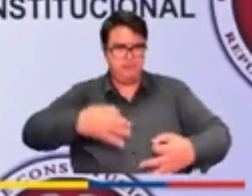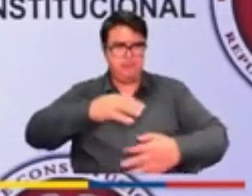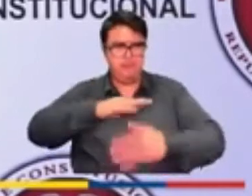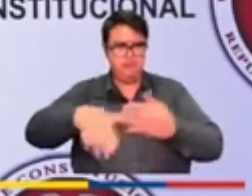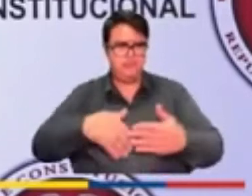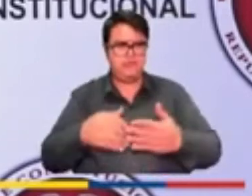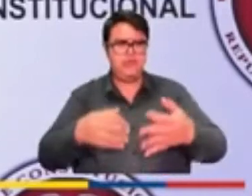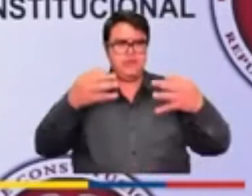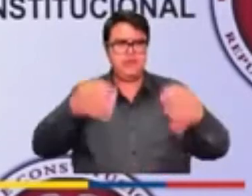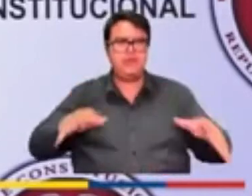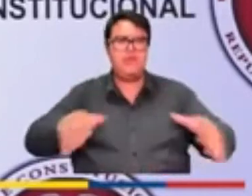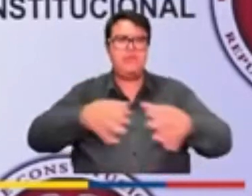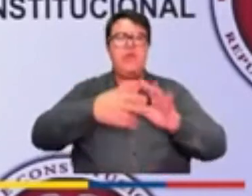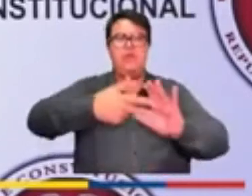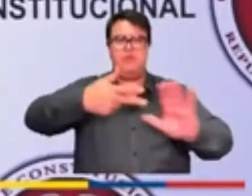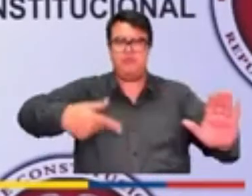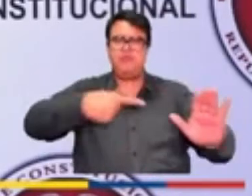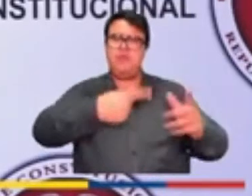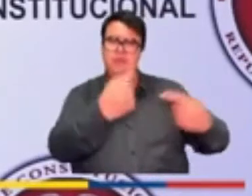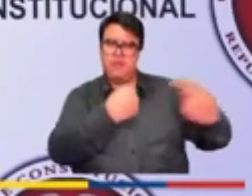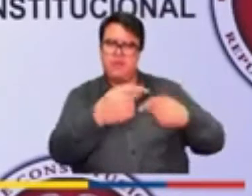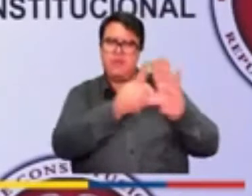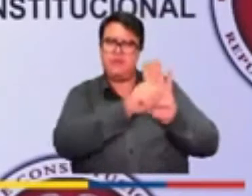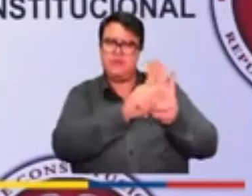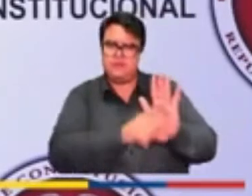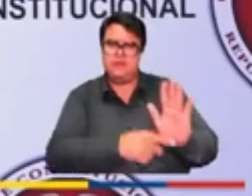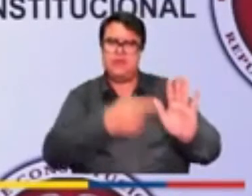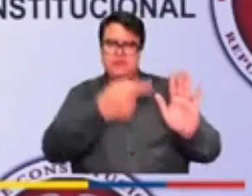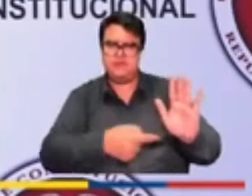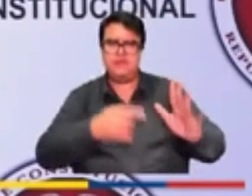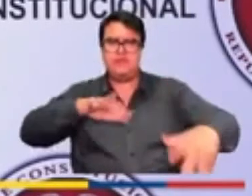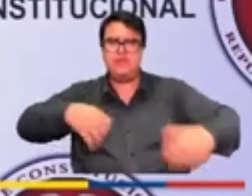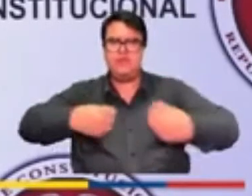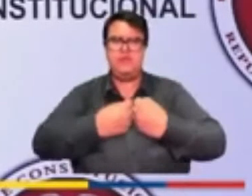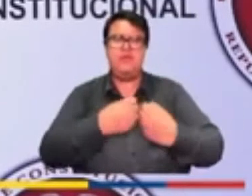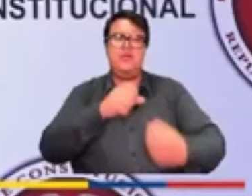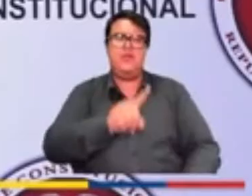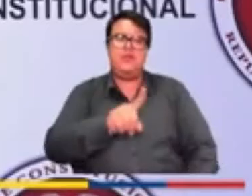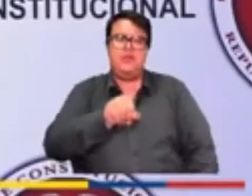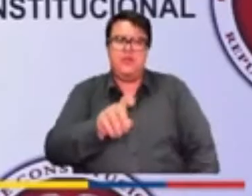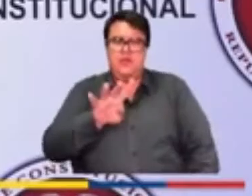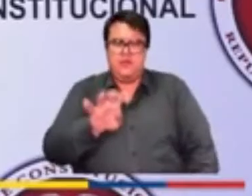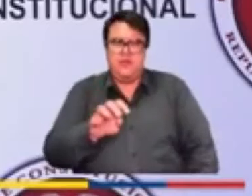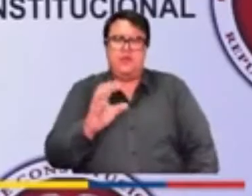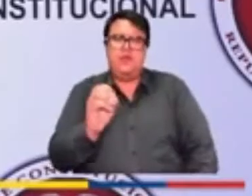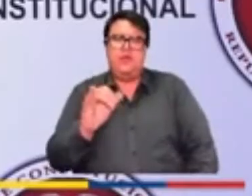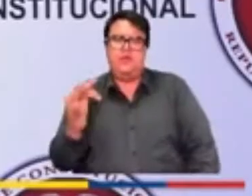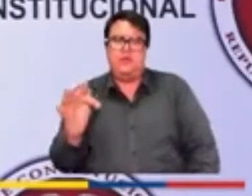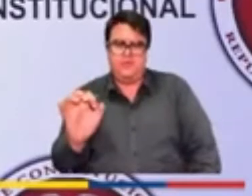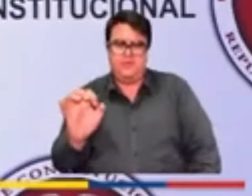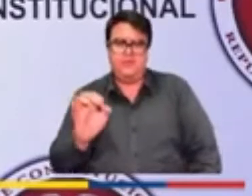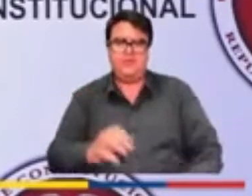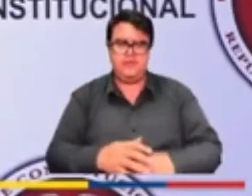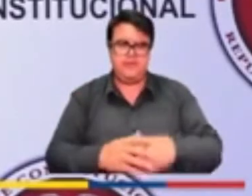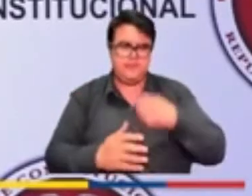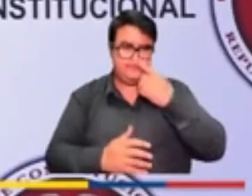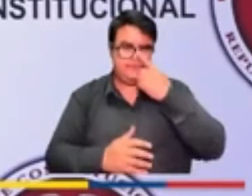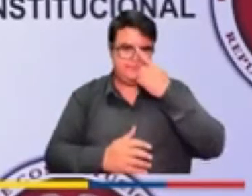de constitucionalidad del cual hace parte el convenio 169 de la OIT.